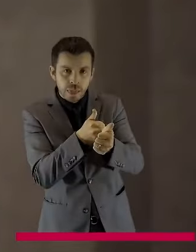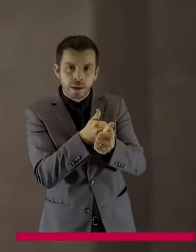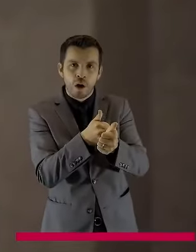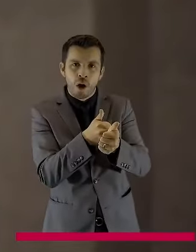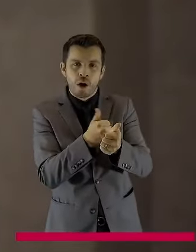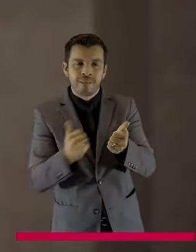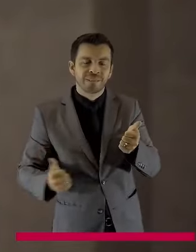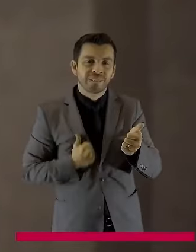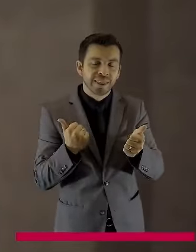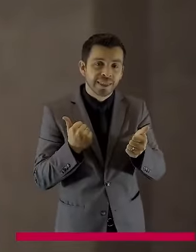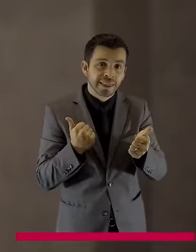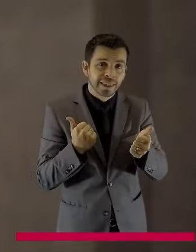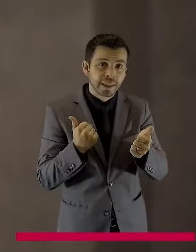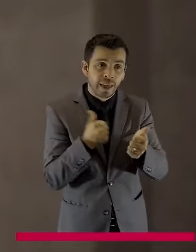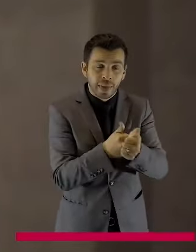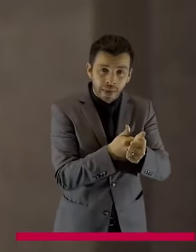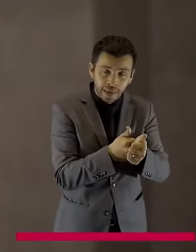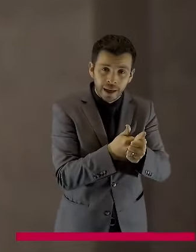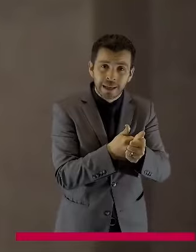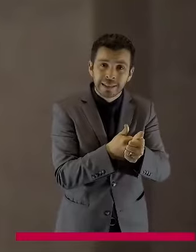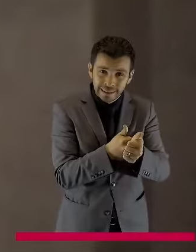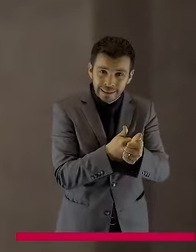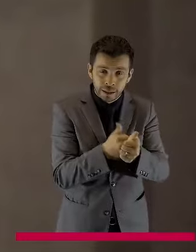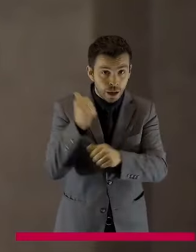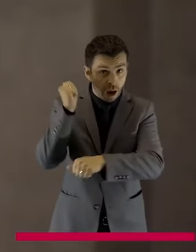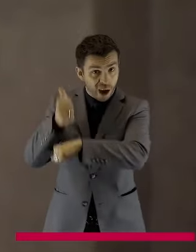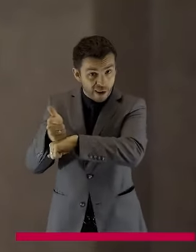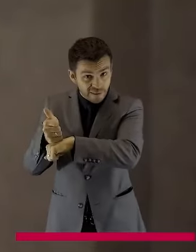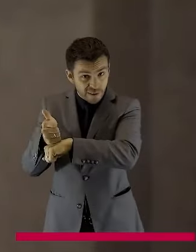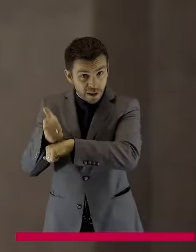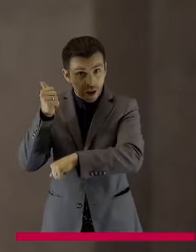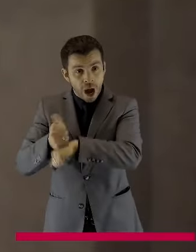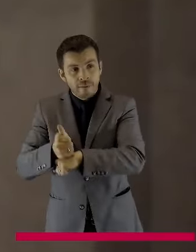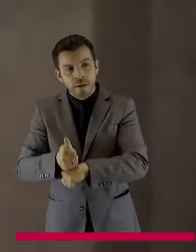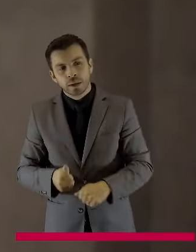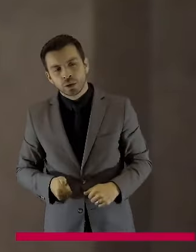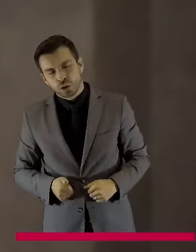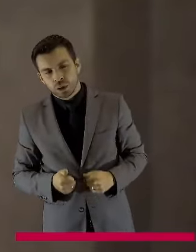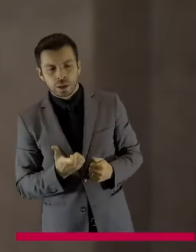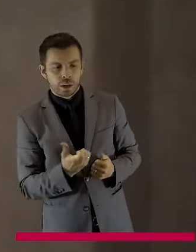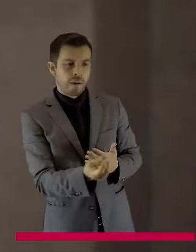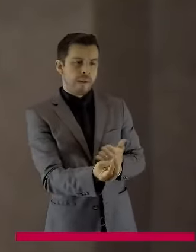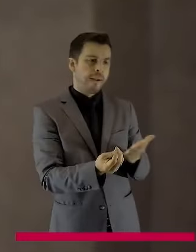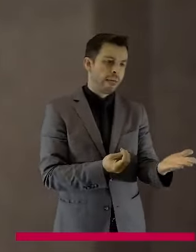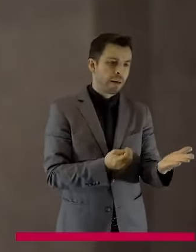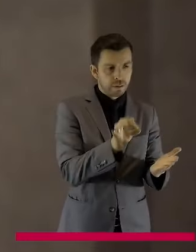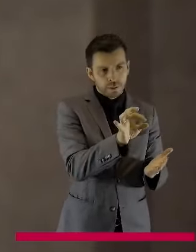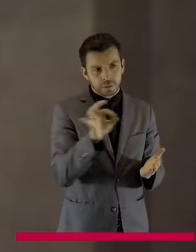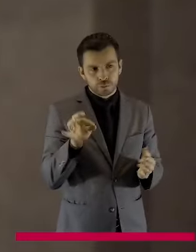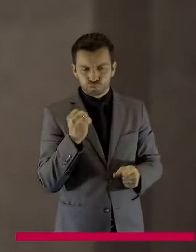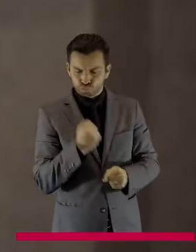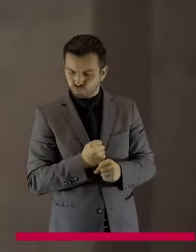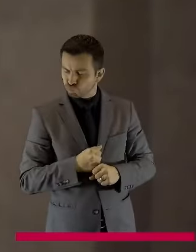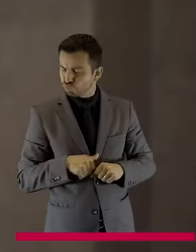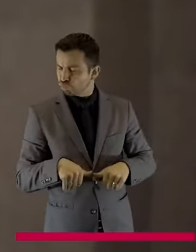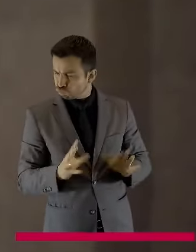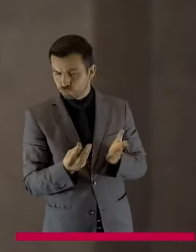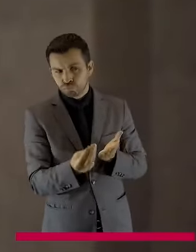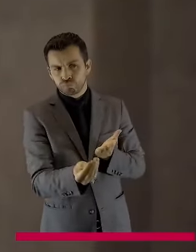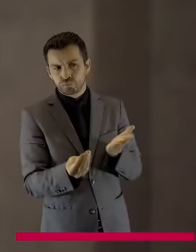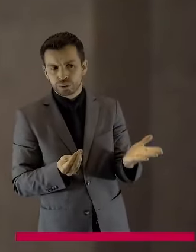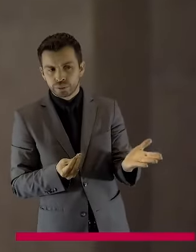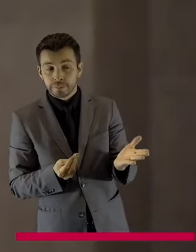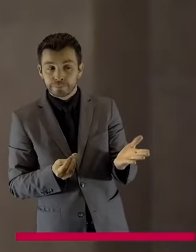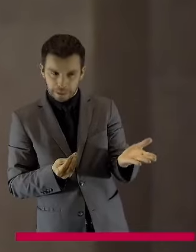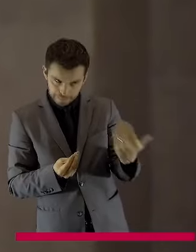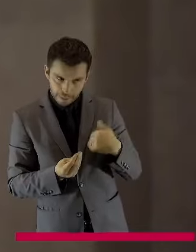la abusen el jefe que desea ofrecerle un empleo a cambio de